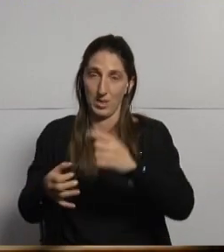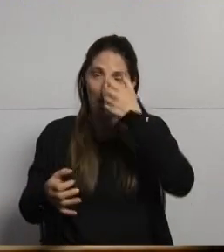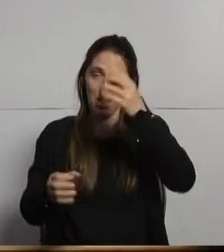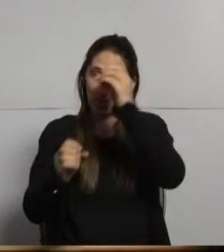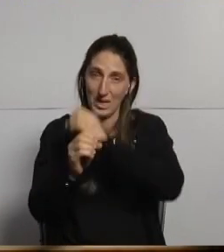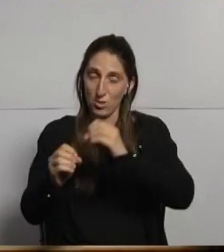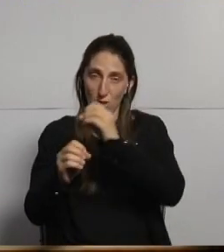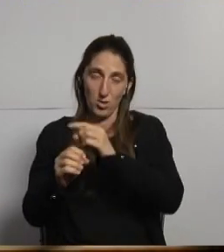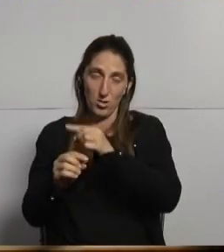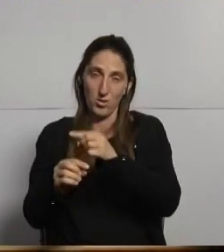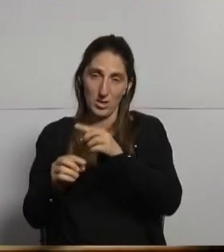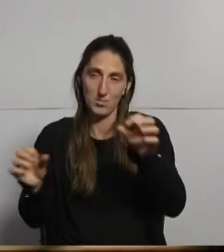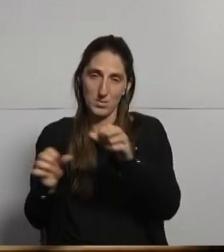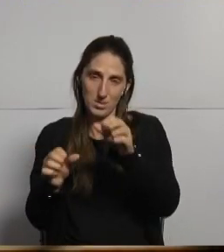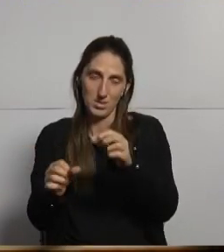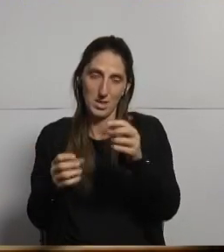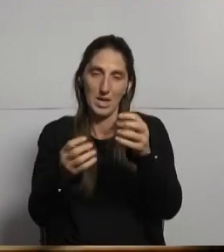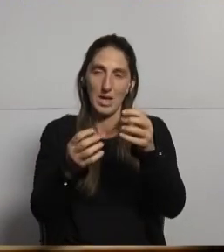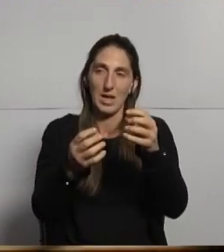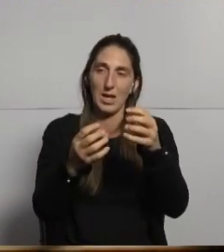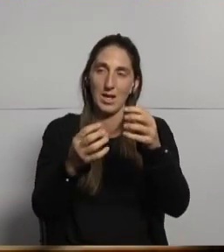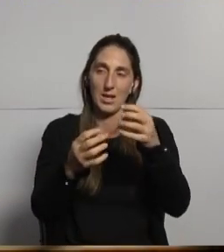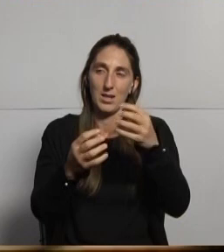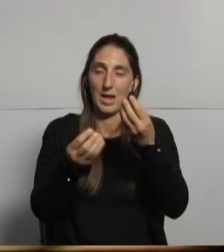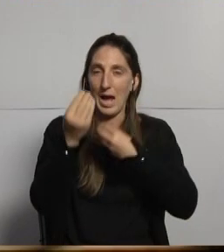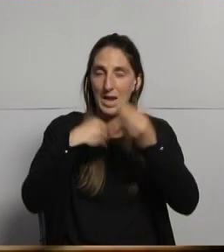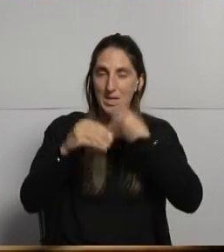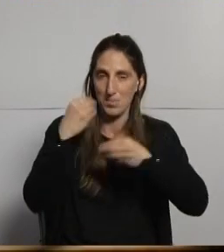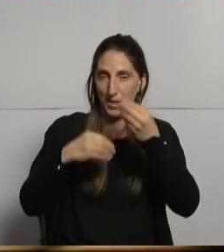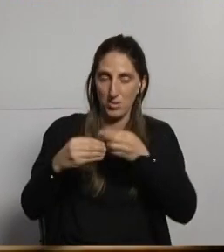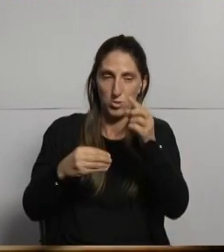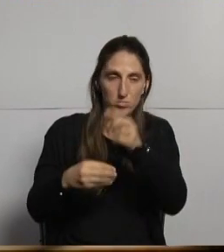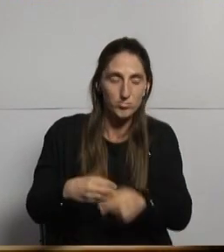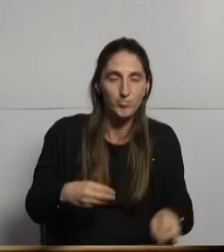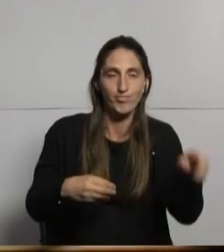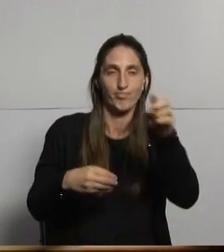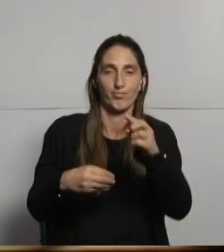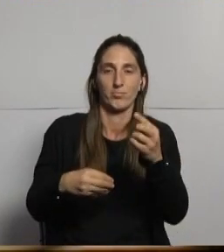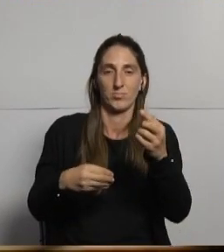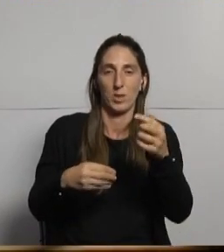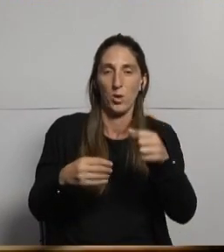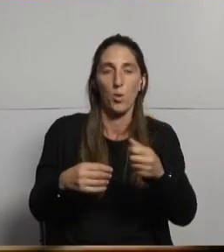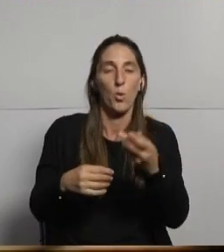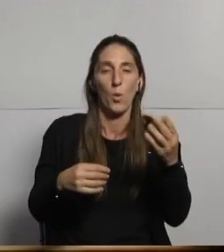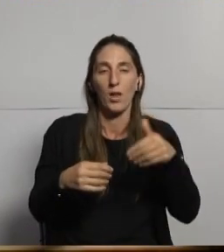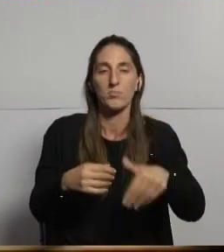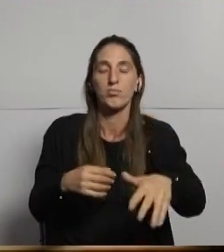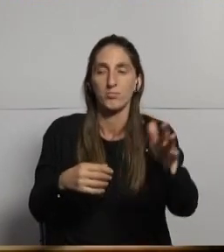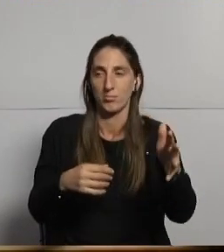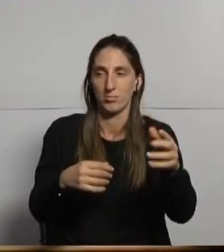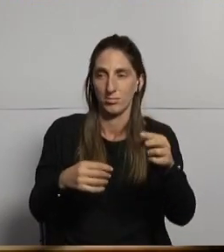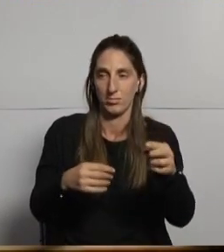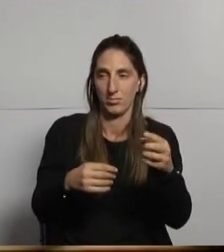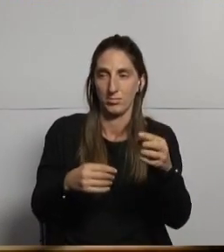blockchain, una red para registrar los diferentes alimentos y el ciclo de vida de esos alimentos, y de alguna manera se metió en la red